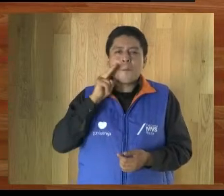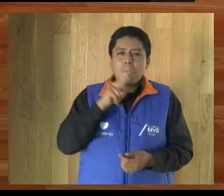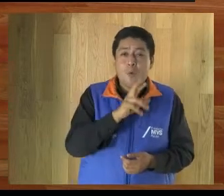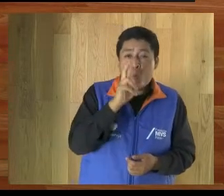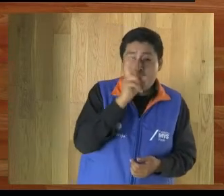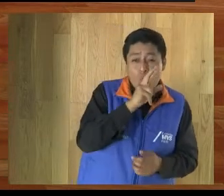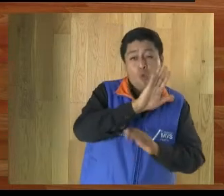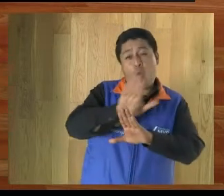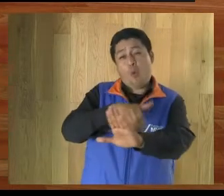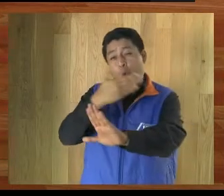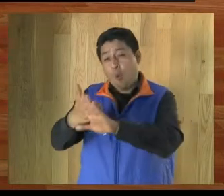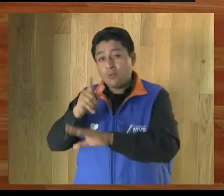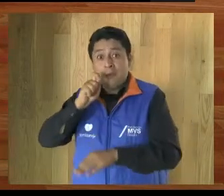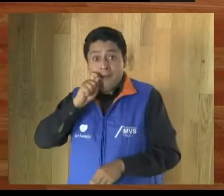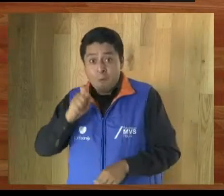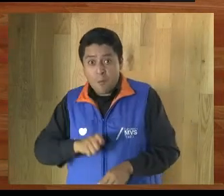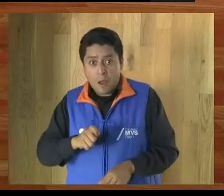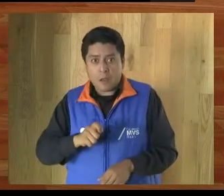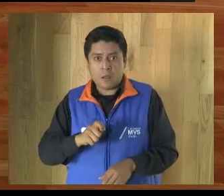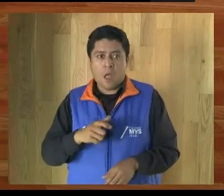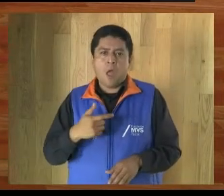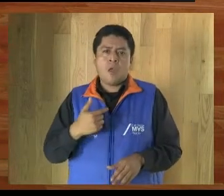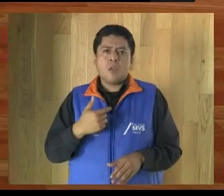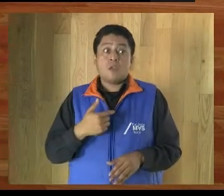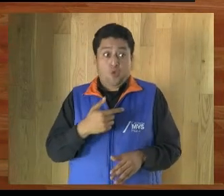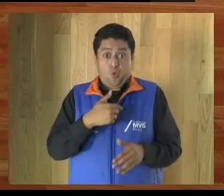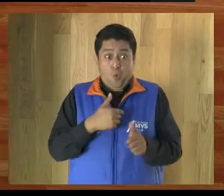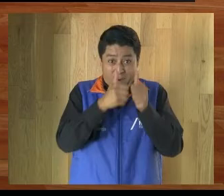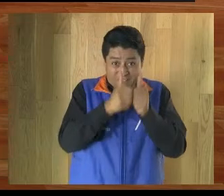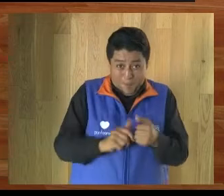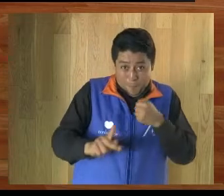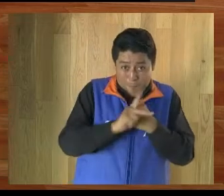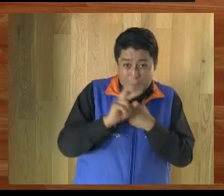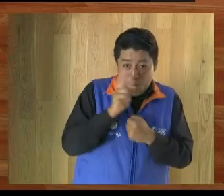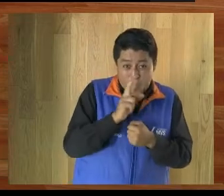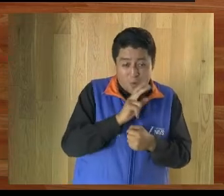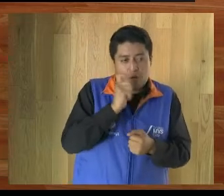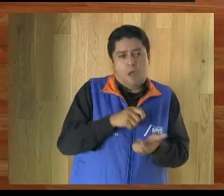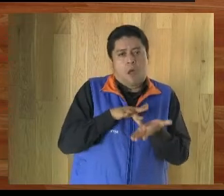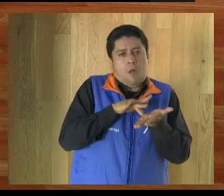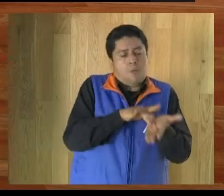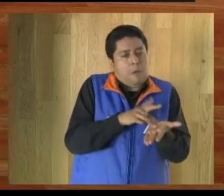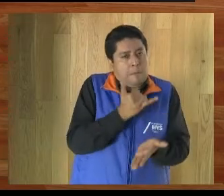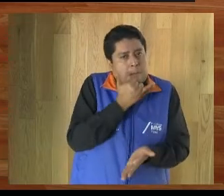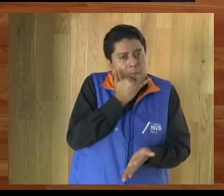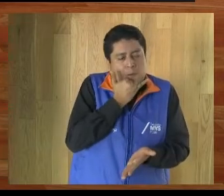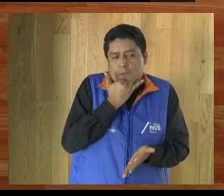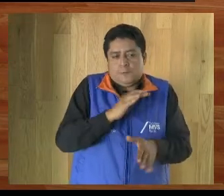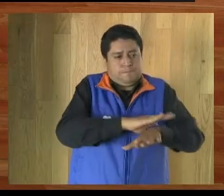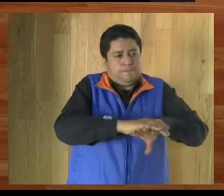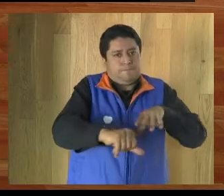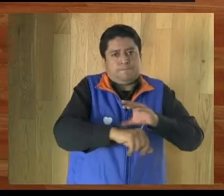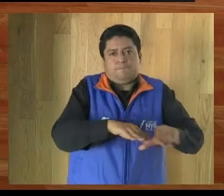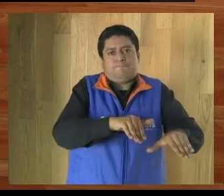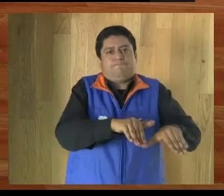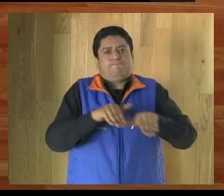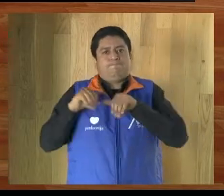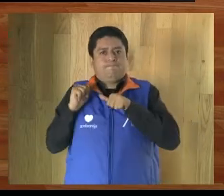humanitaria provocada por la guerra de Ucrania. Entonces, aquí un tema reputacional de si yo me quedo en